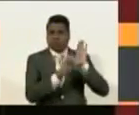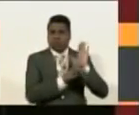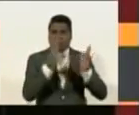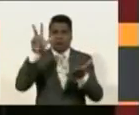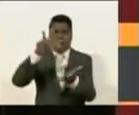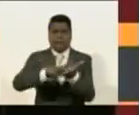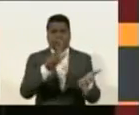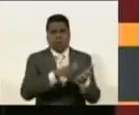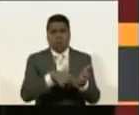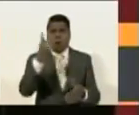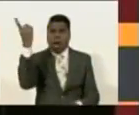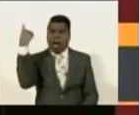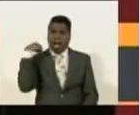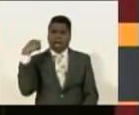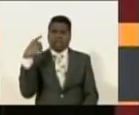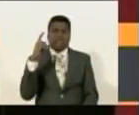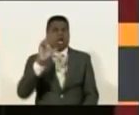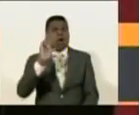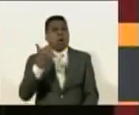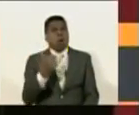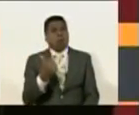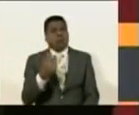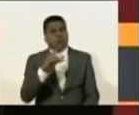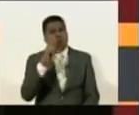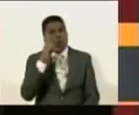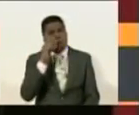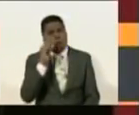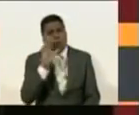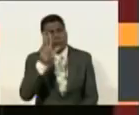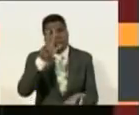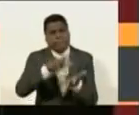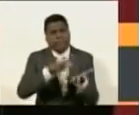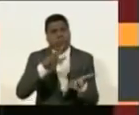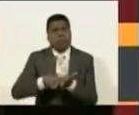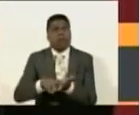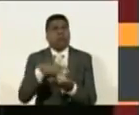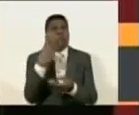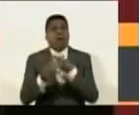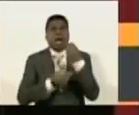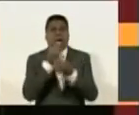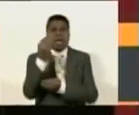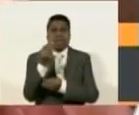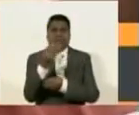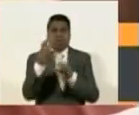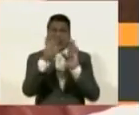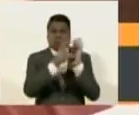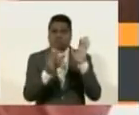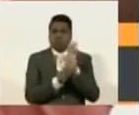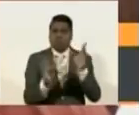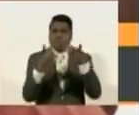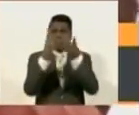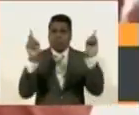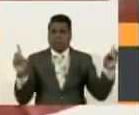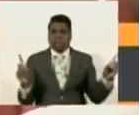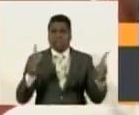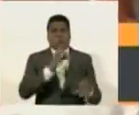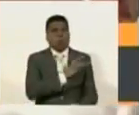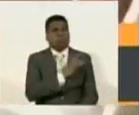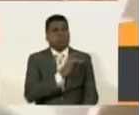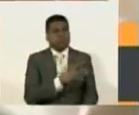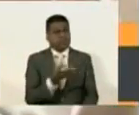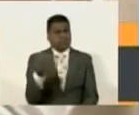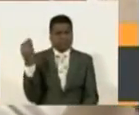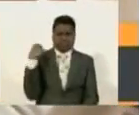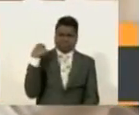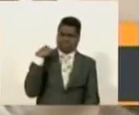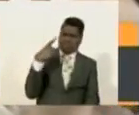aprobó Pinochet, es la constitución de Pinochet, y no han podido hacer una constitución democrática en Chile. Y nos van a venir a darnos